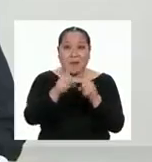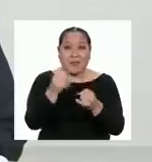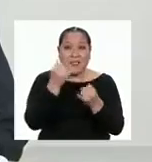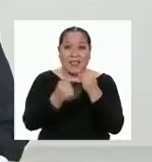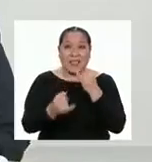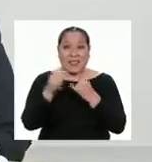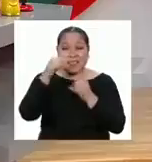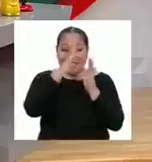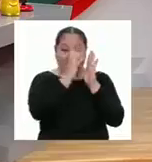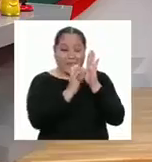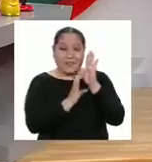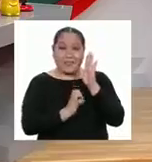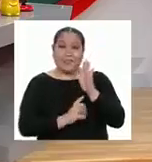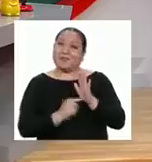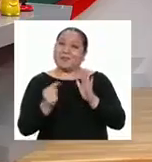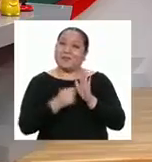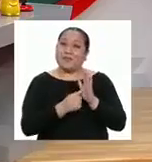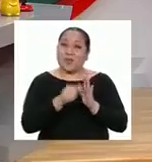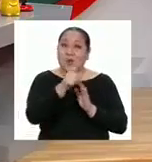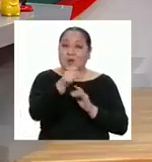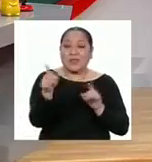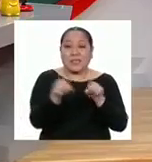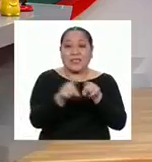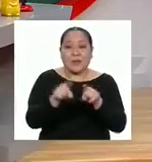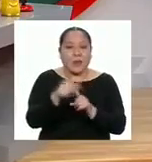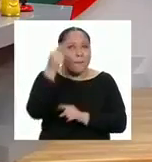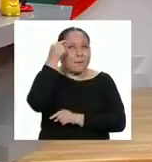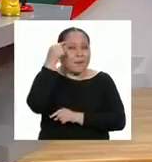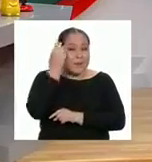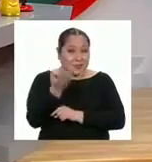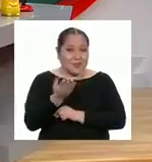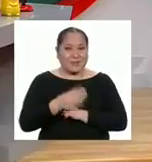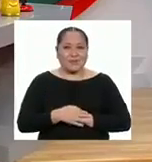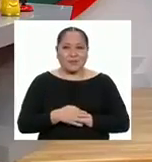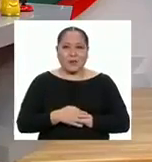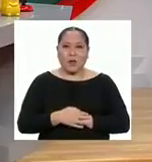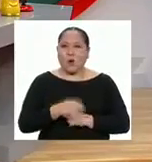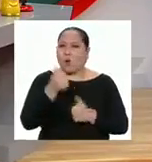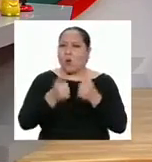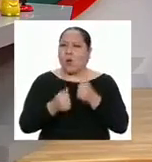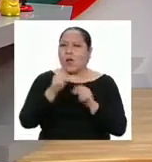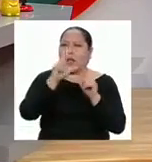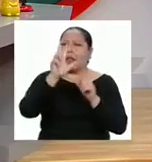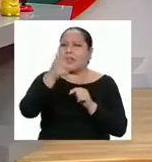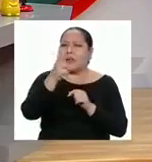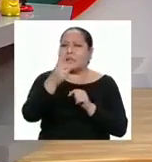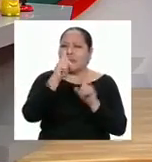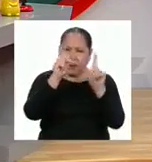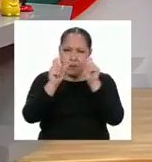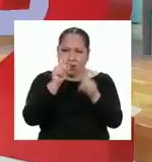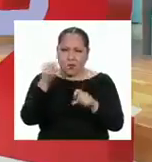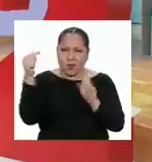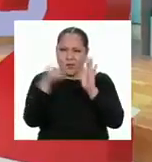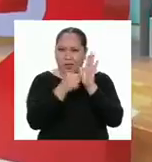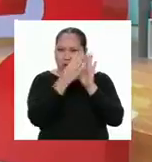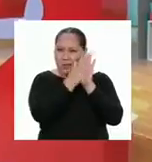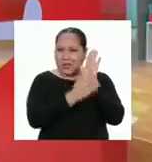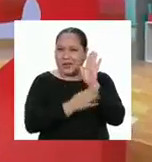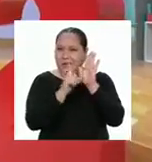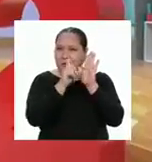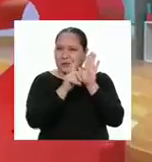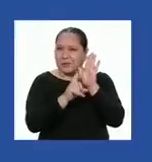encuesta? Perfecto. Entonces, ustedes también vayan pensando. ¿Cuál es la tercera pregunta de nuestra encuesta?